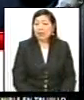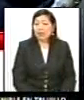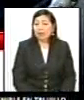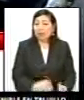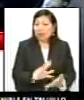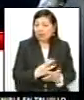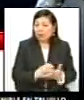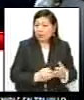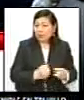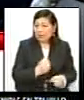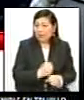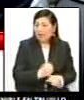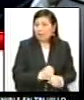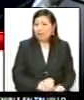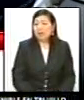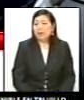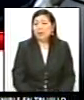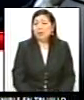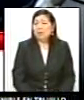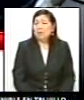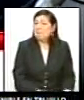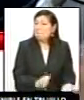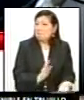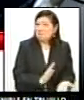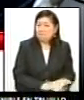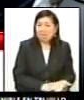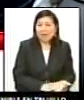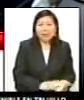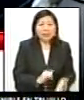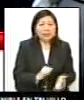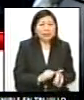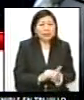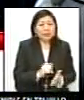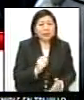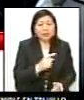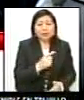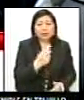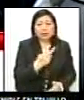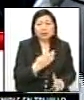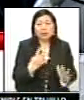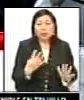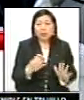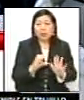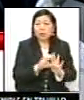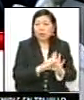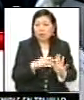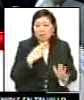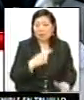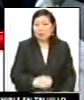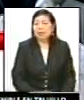de omisión de funciones y ha infringido el inciso 2 del artículo 139 de la Constitución.